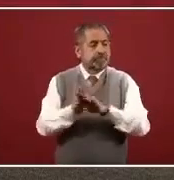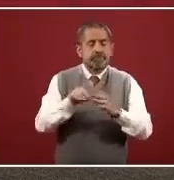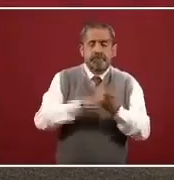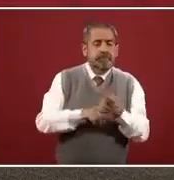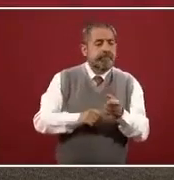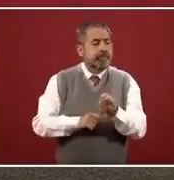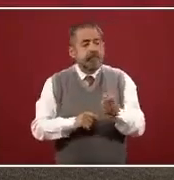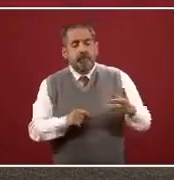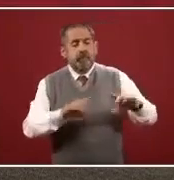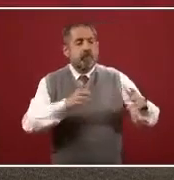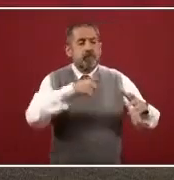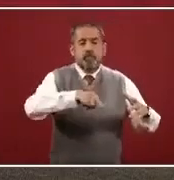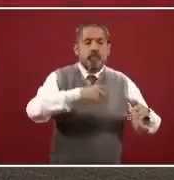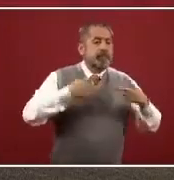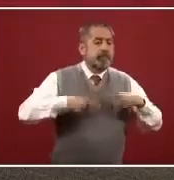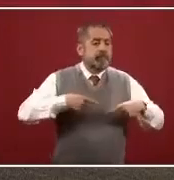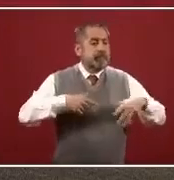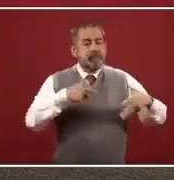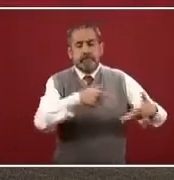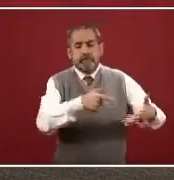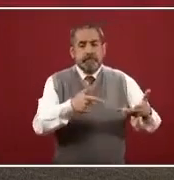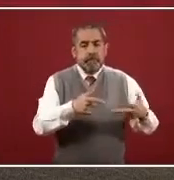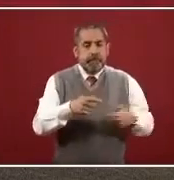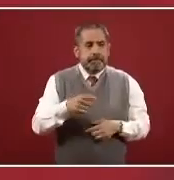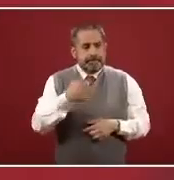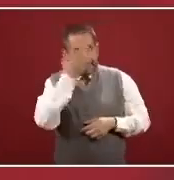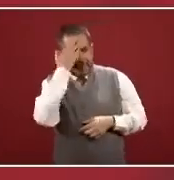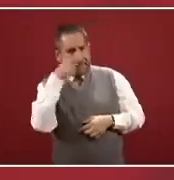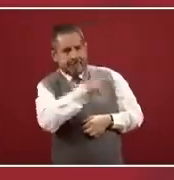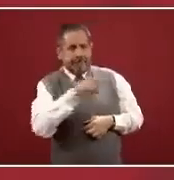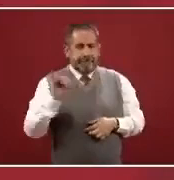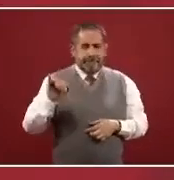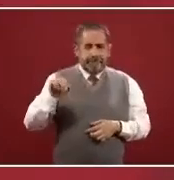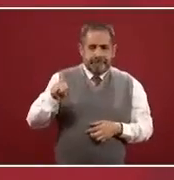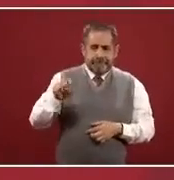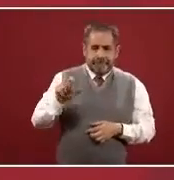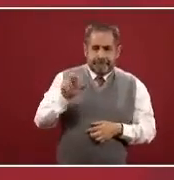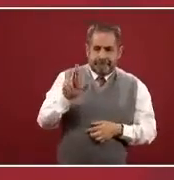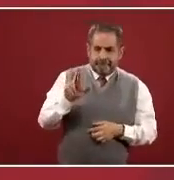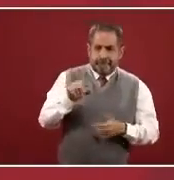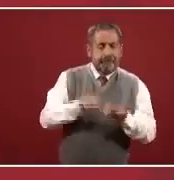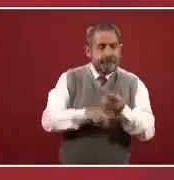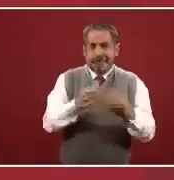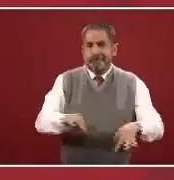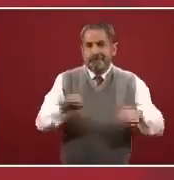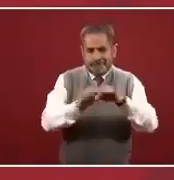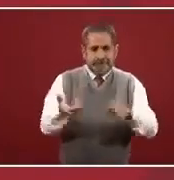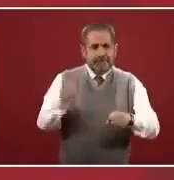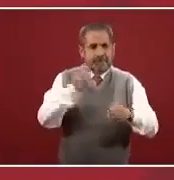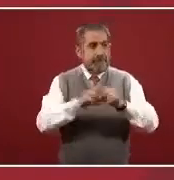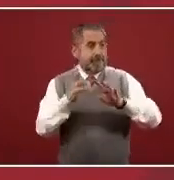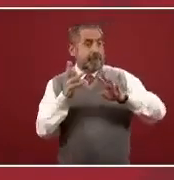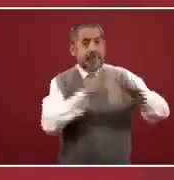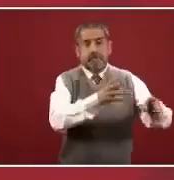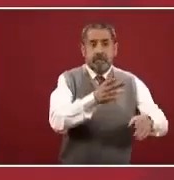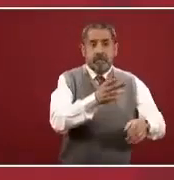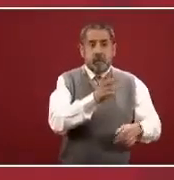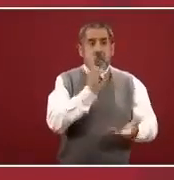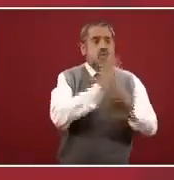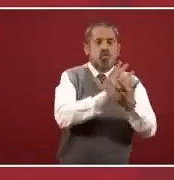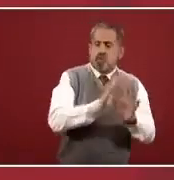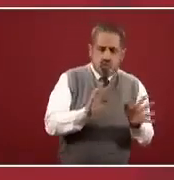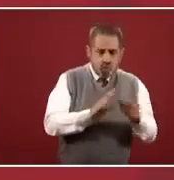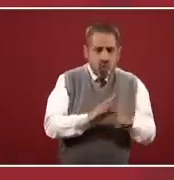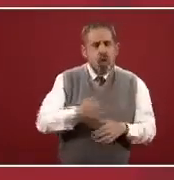muchas personas de la sociedad identifican al INER como si fuera el hospital encargado de atender, ya hemos aclarado de que todos los hospitales tienen